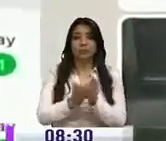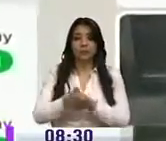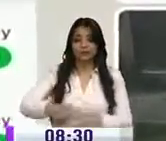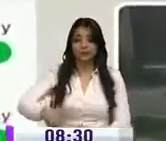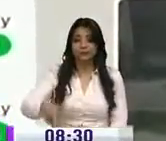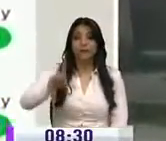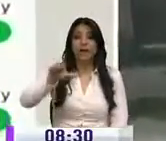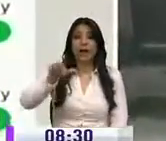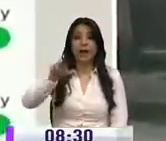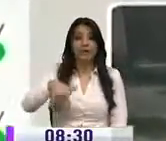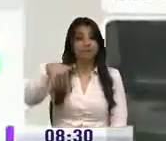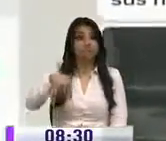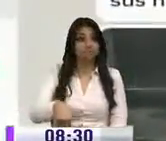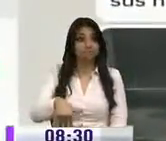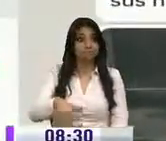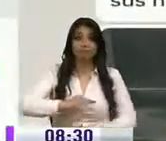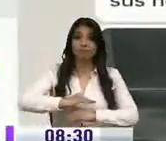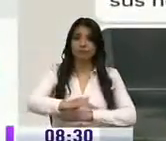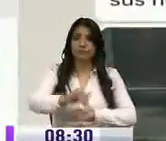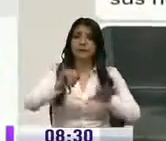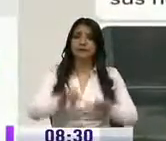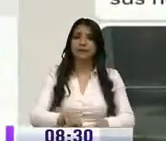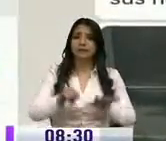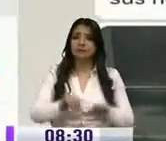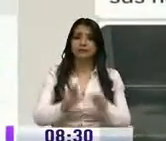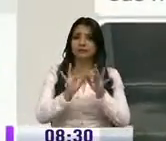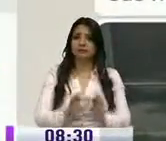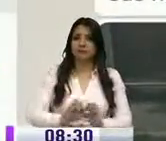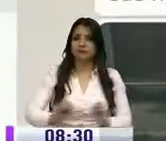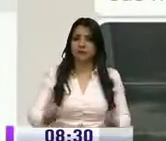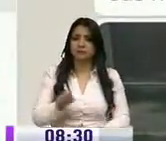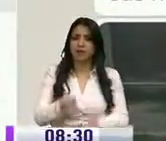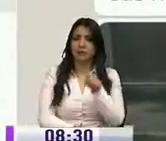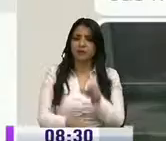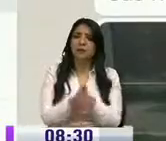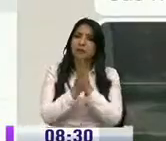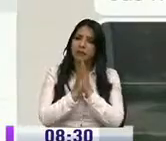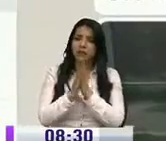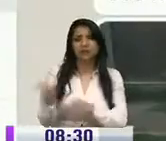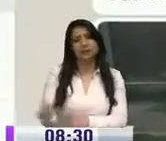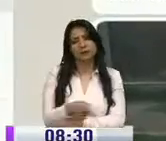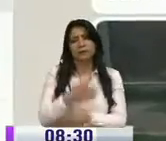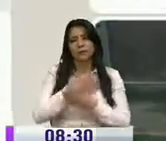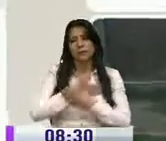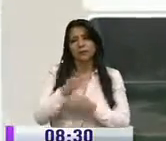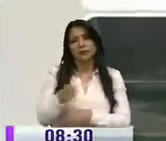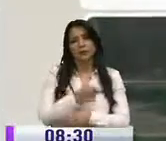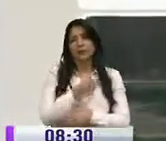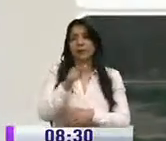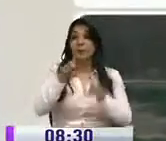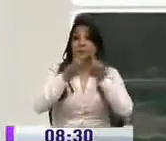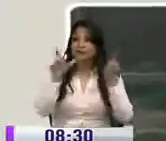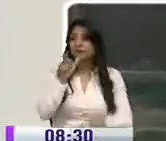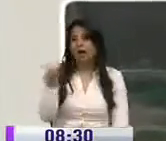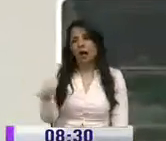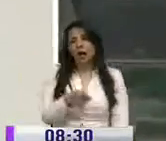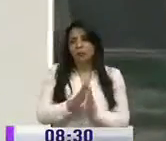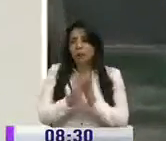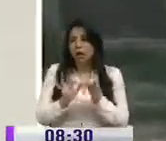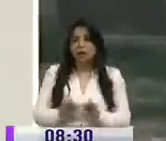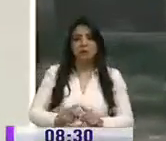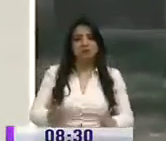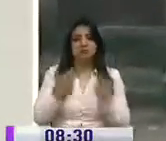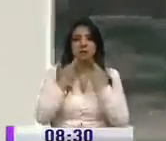rejilla fue dañada, aplanaron la calle, son 6 meses y no arreglan. Ya se dice a los señores que leen la planilla y que nos ayuden, pero no hay respuestas del